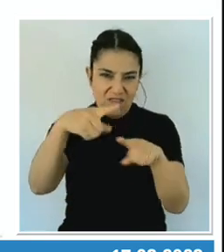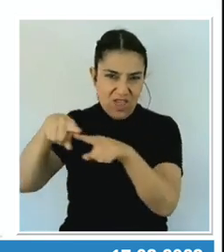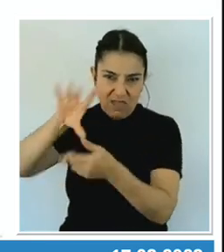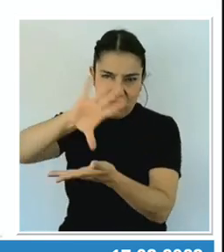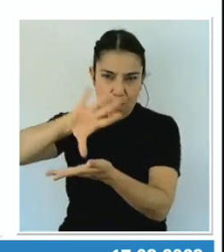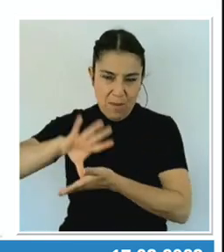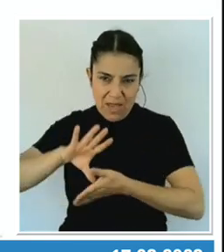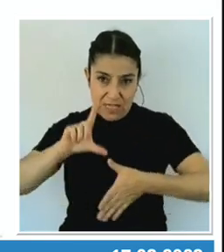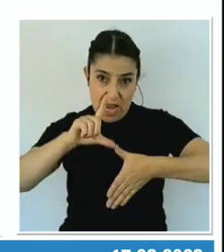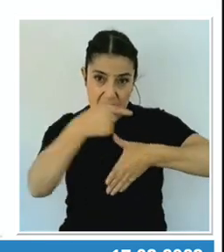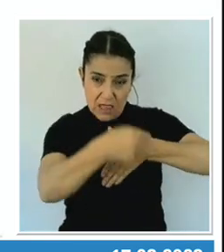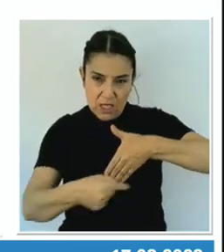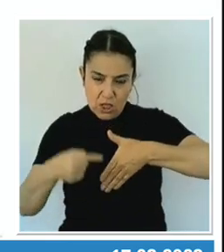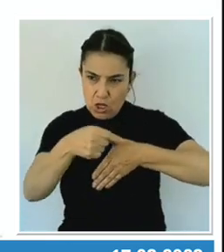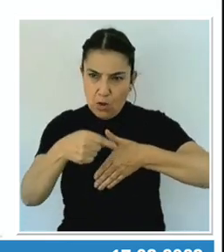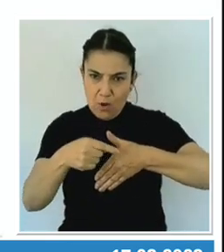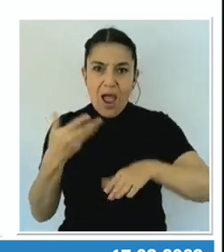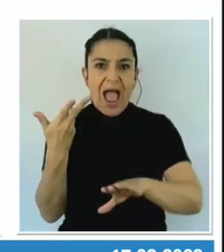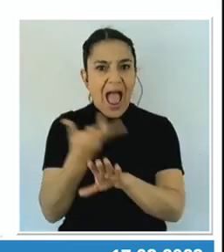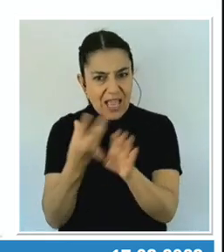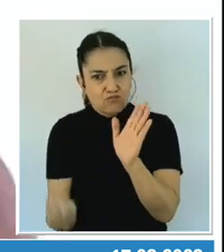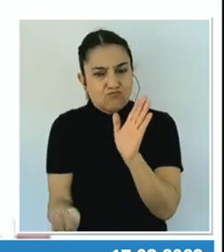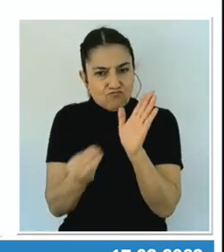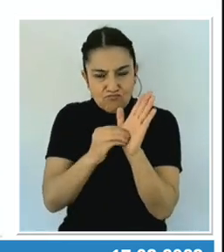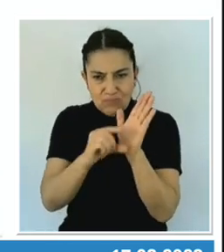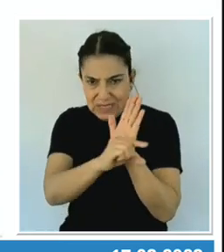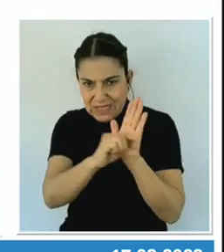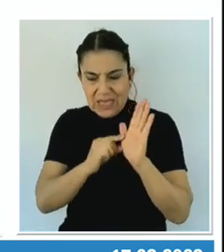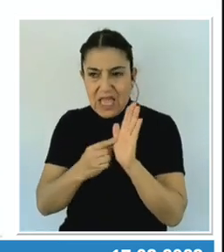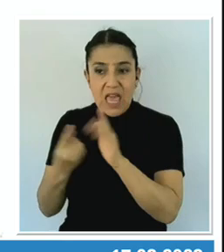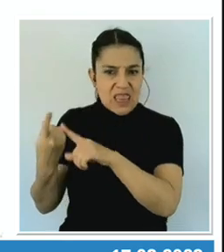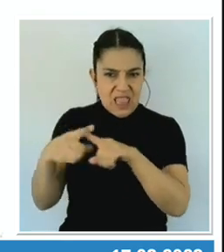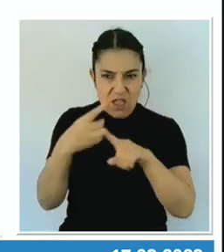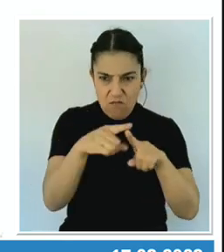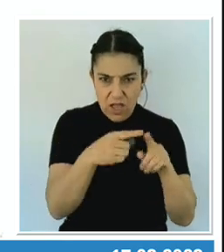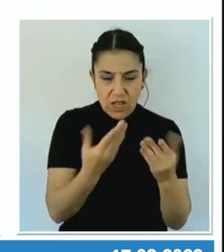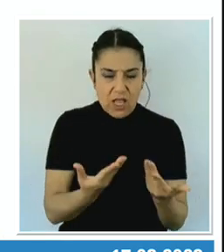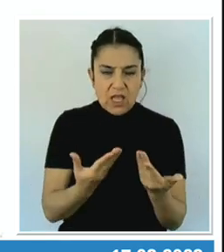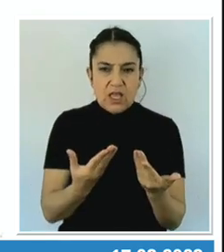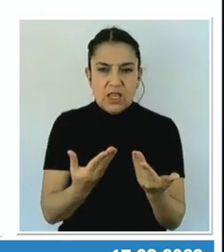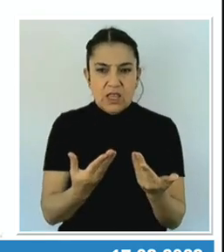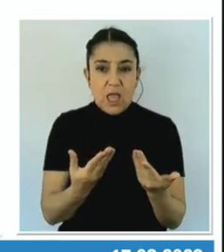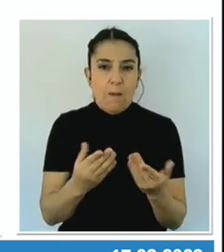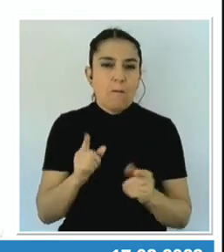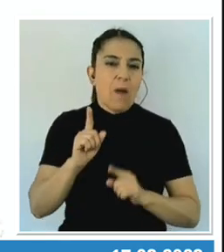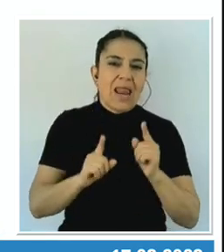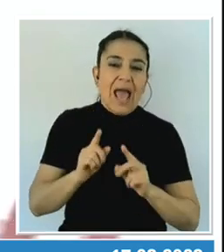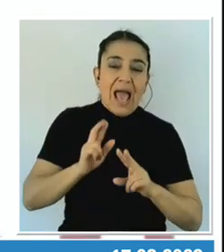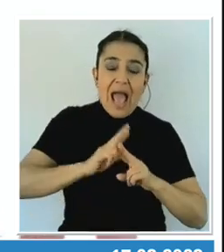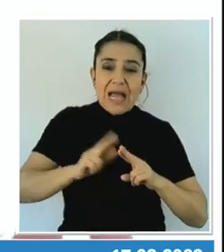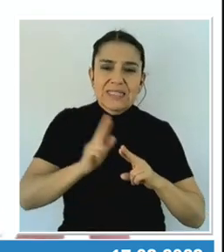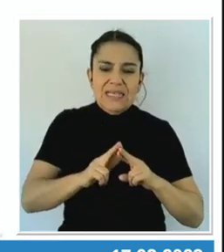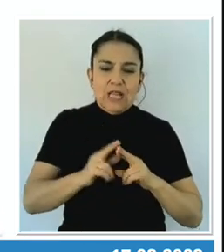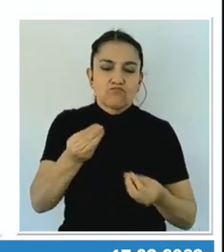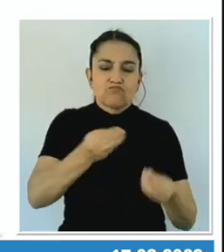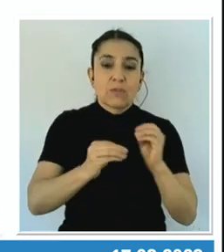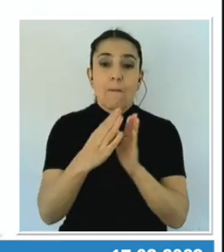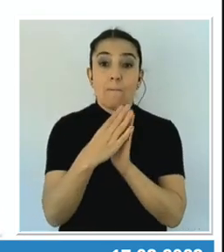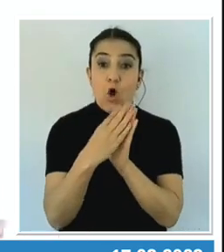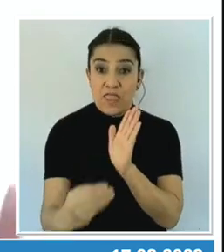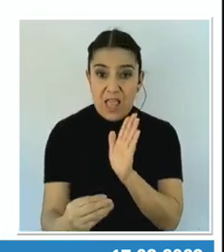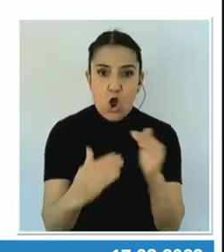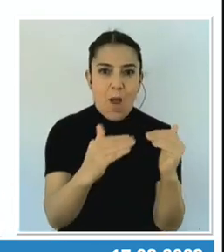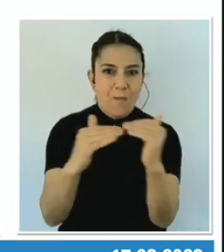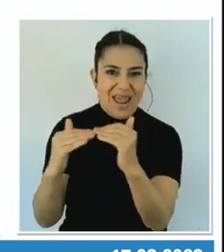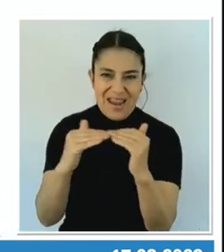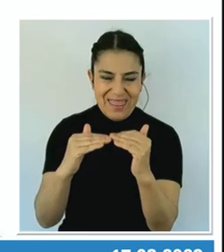cláusulas de distinto tipo y con distinto alcance para construir algún modelo de paridad. Y entonces, de paso, no es un